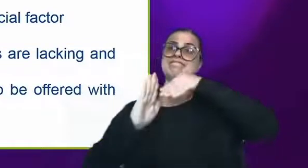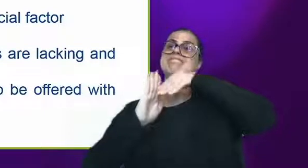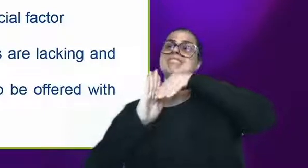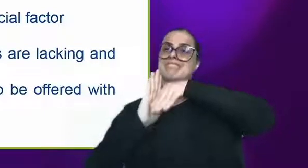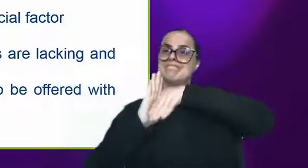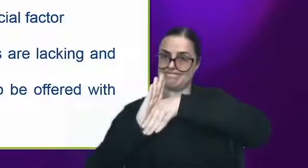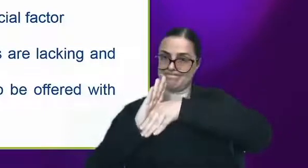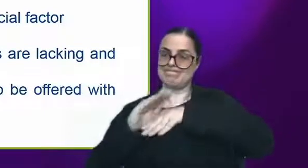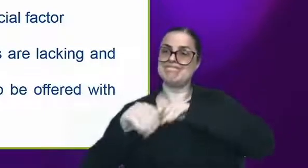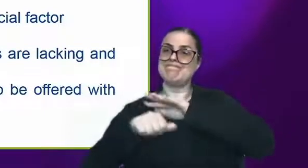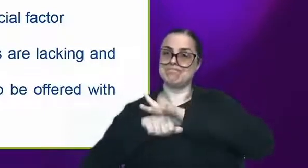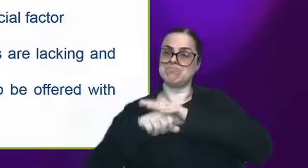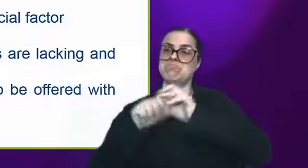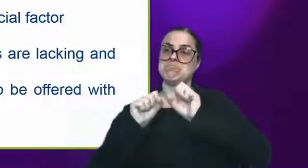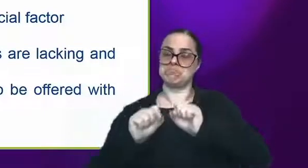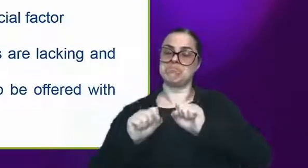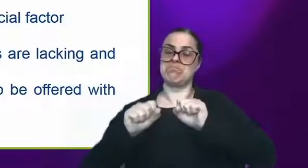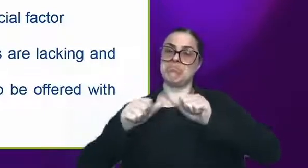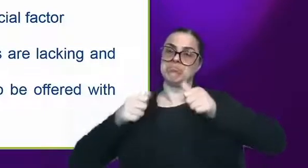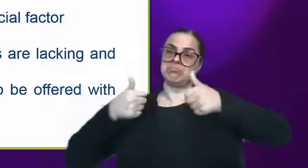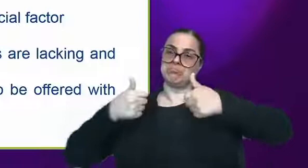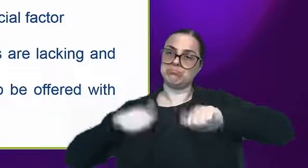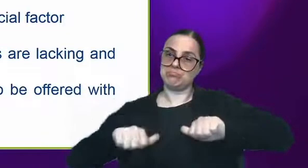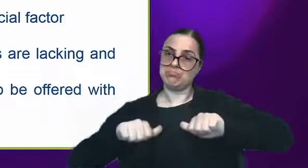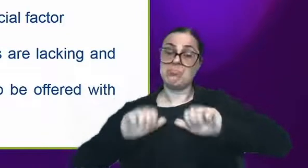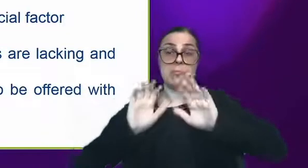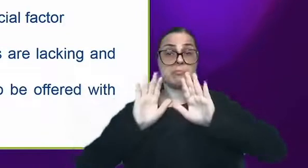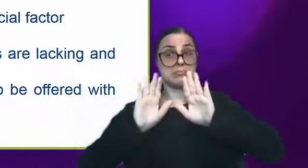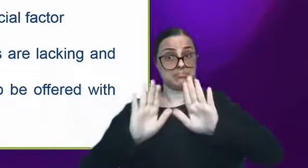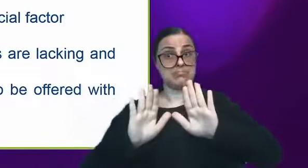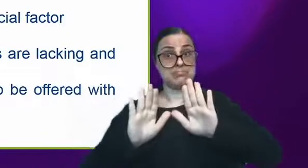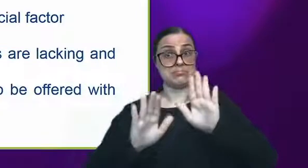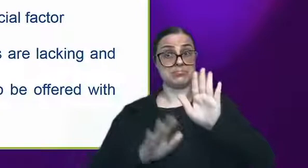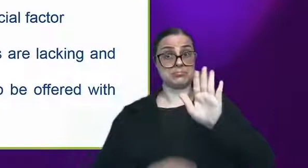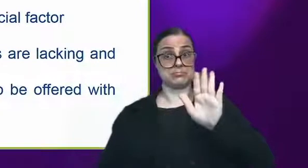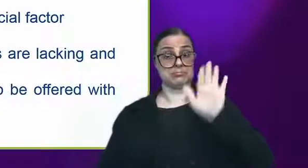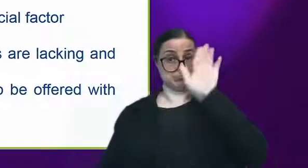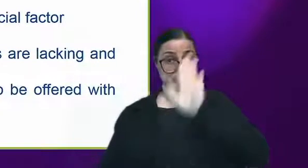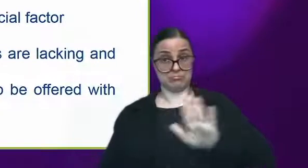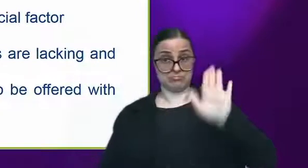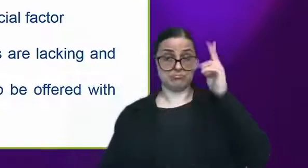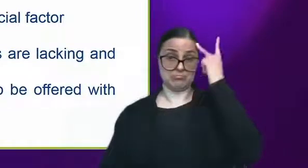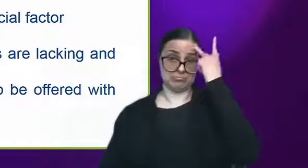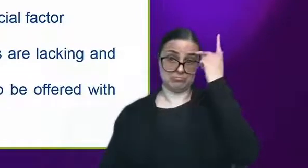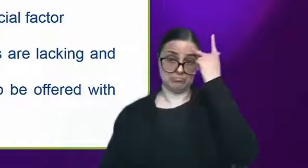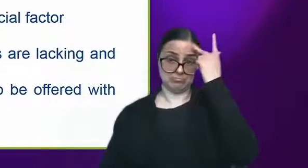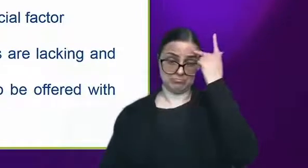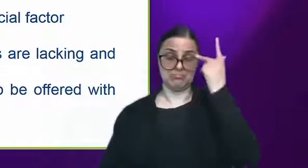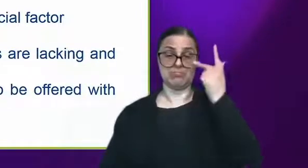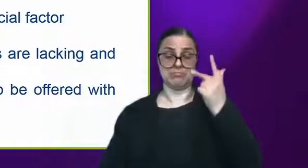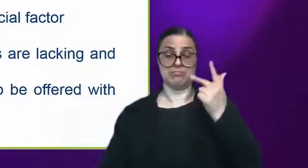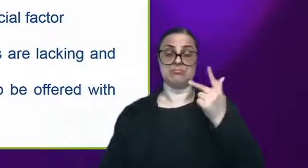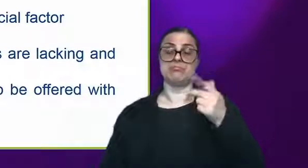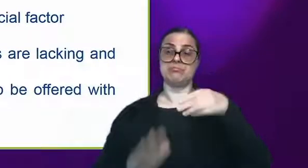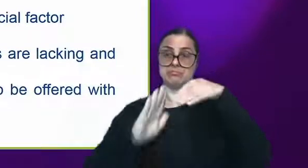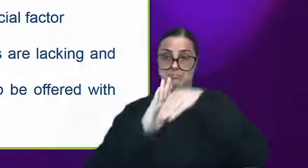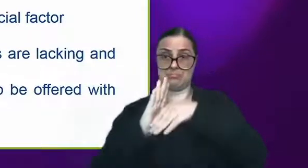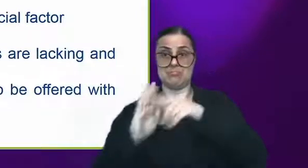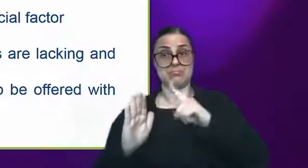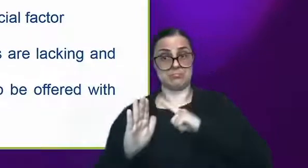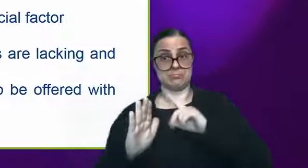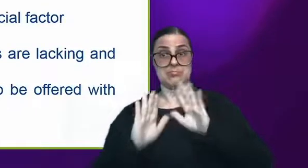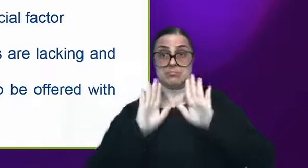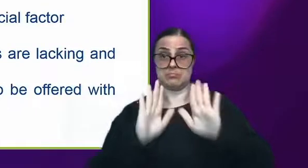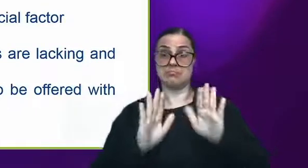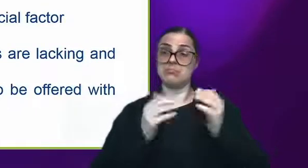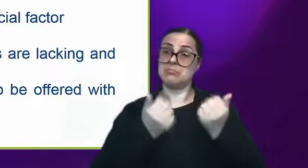generalmente son recaídas que nosotros ofrecemos también una estrategia terapéutica.